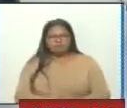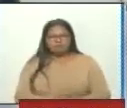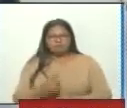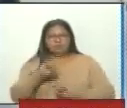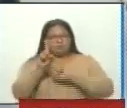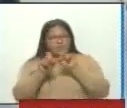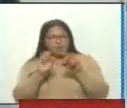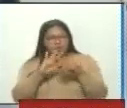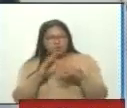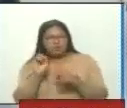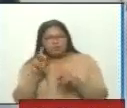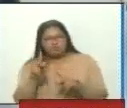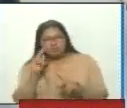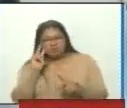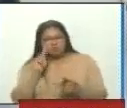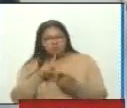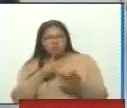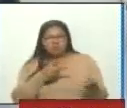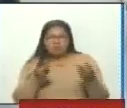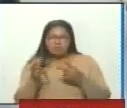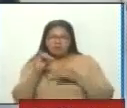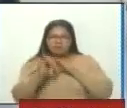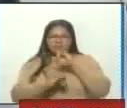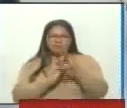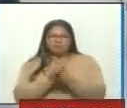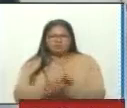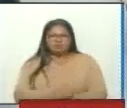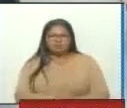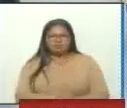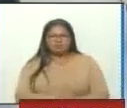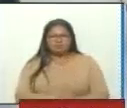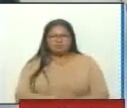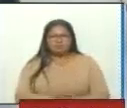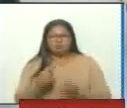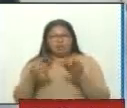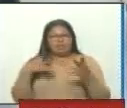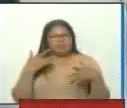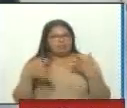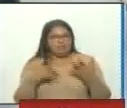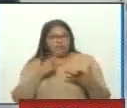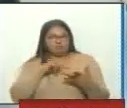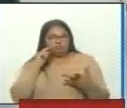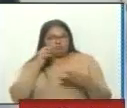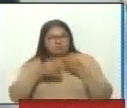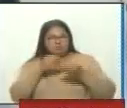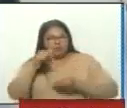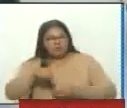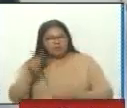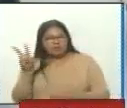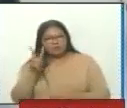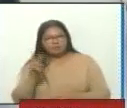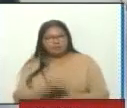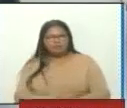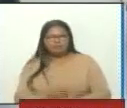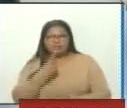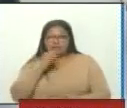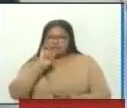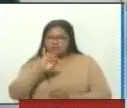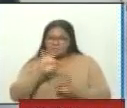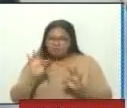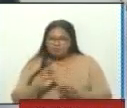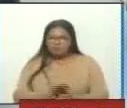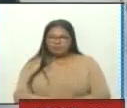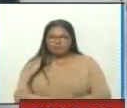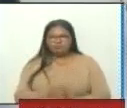porque en una oportunidad que hubo un invitado internacional a uno de los tantos eventos que realizamos acá en Venezuela, él decía eso: ustedes